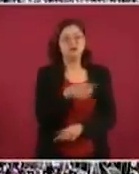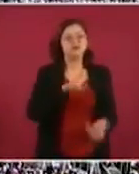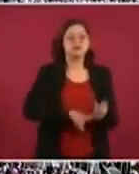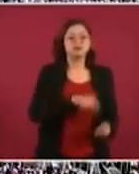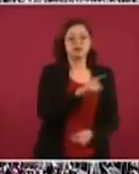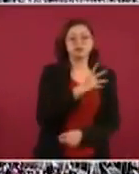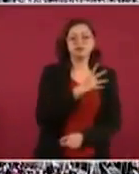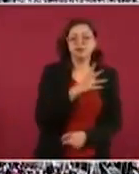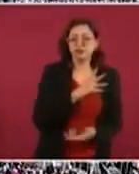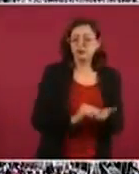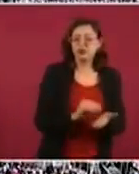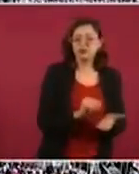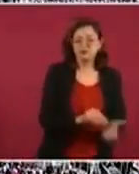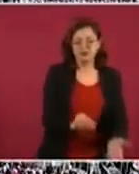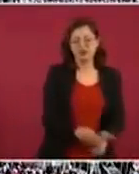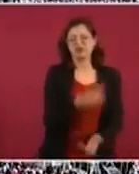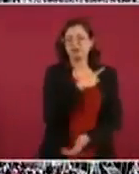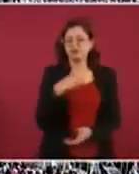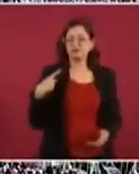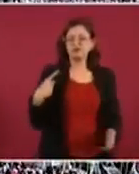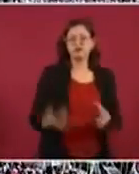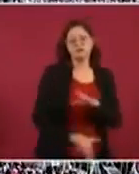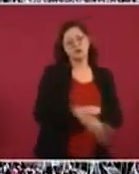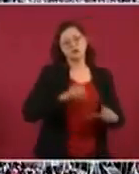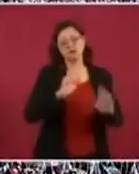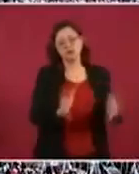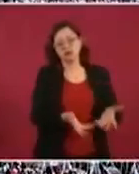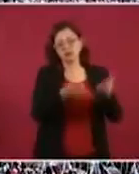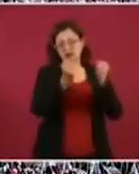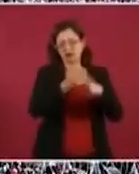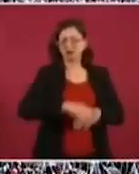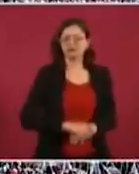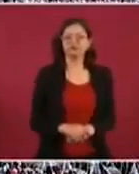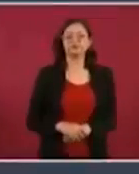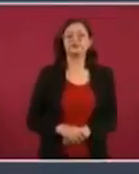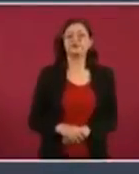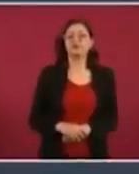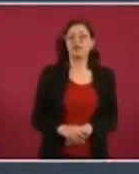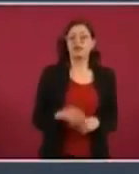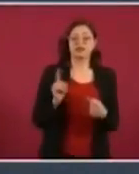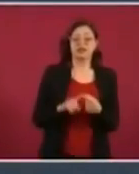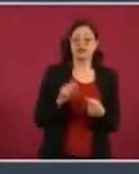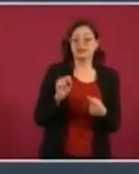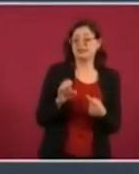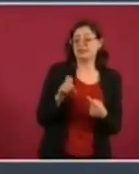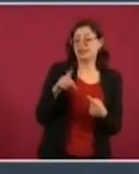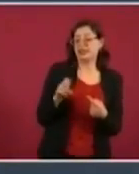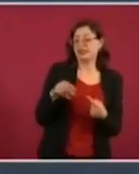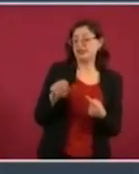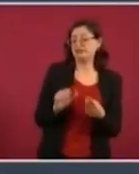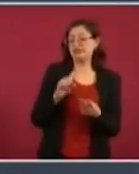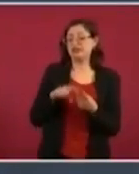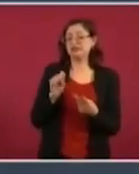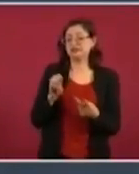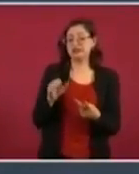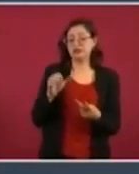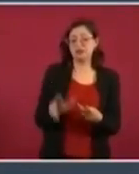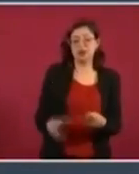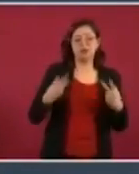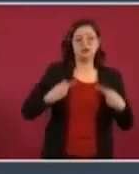El Ejército y la Marina no se han utilizado ni se utilizarán para reprimir al